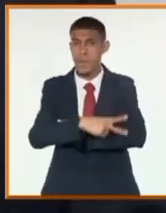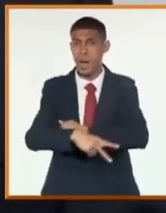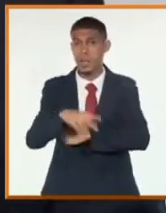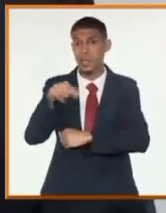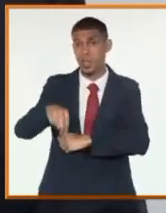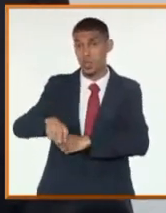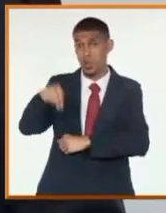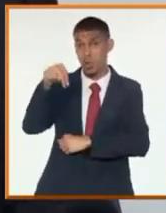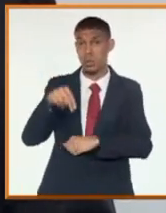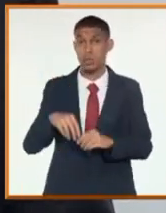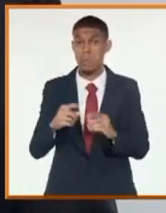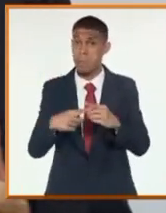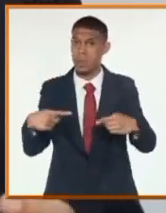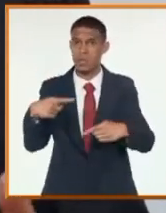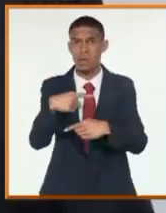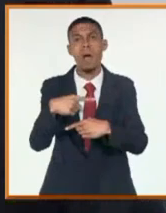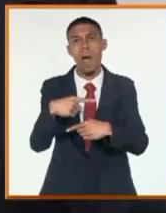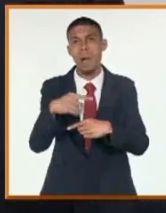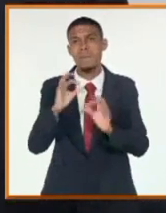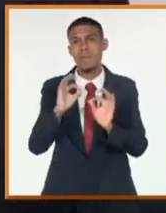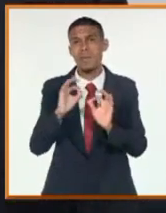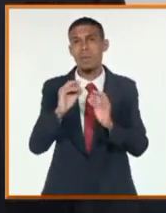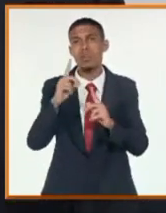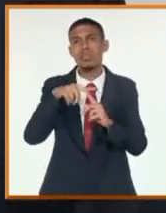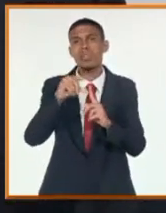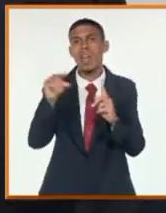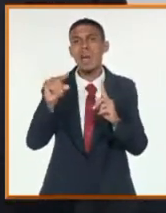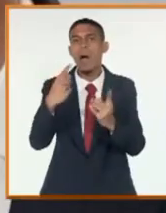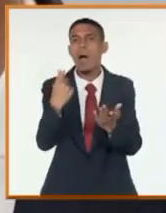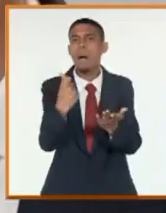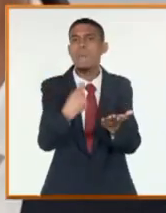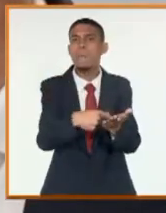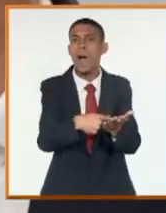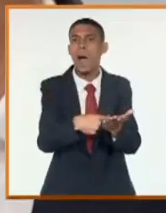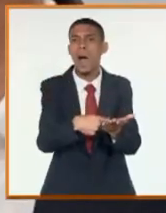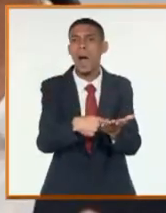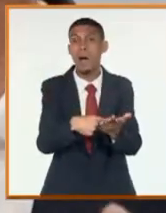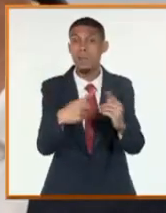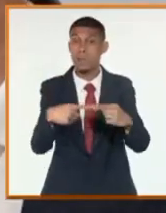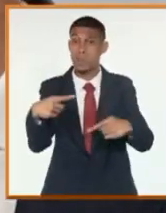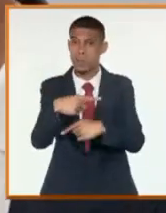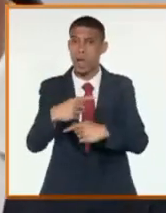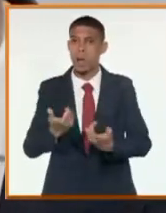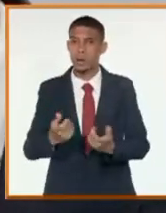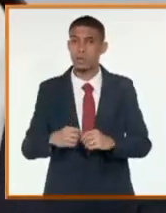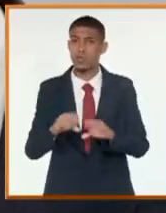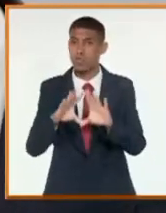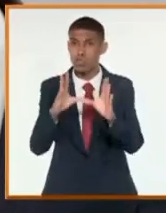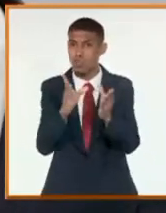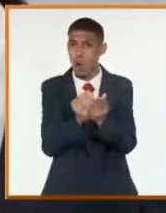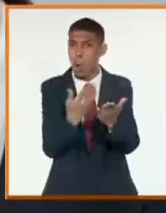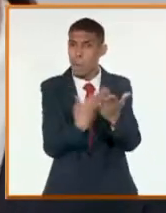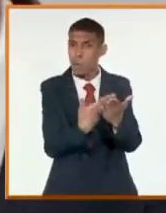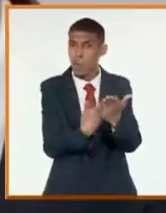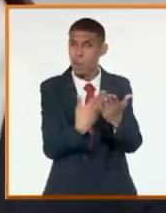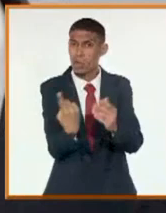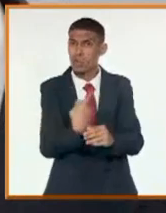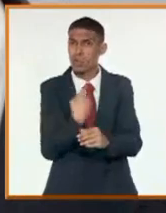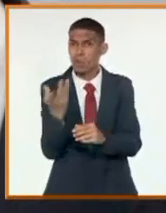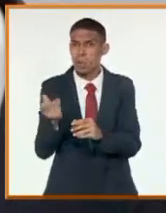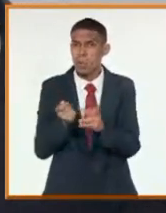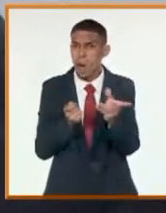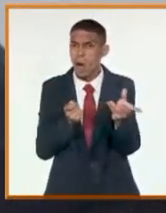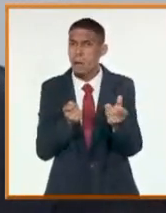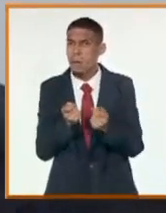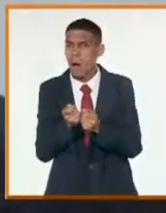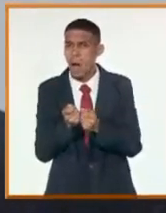todo en las formas de financiamiento de los países del sur para poder superar esta brecha. Y todas esas propuestas quedan muy bien recogidas en la declaración de